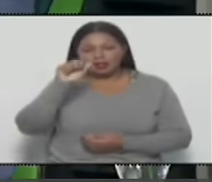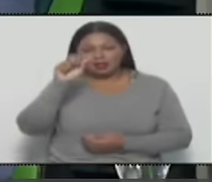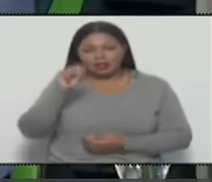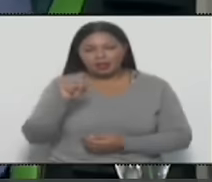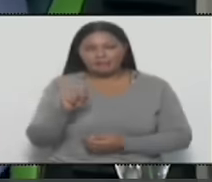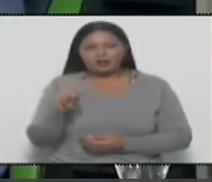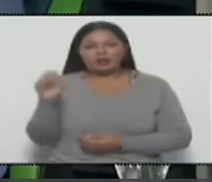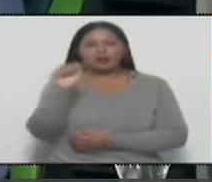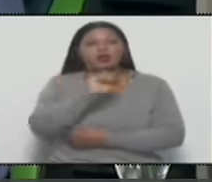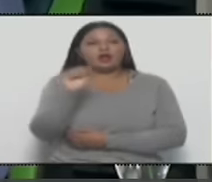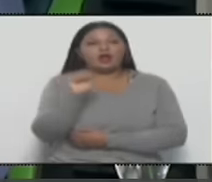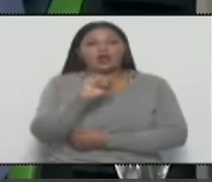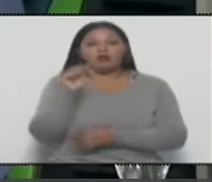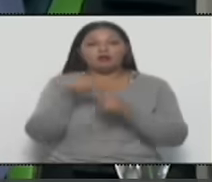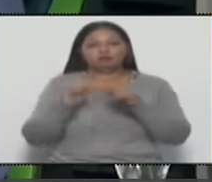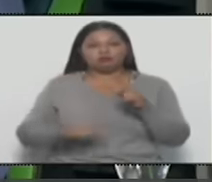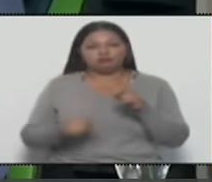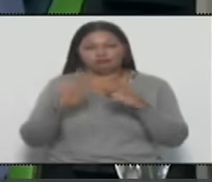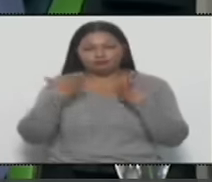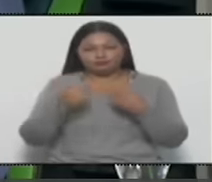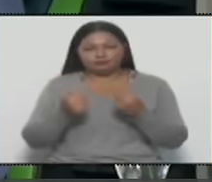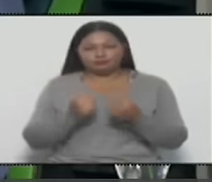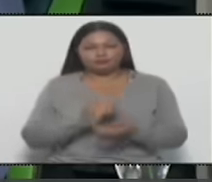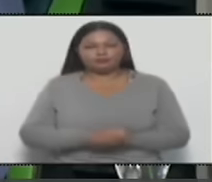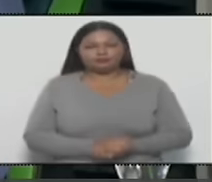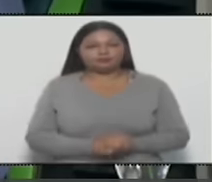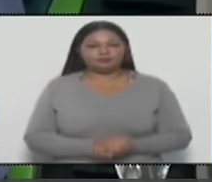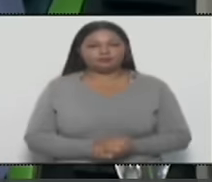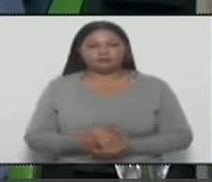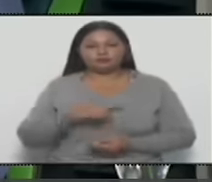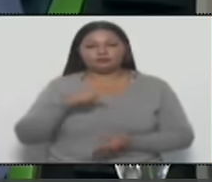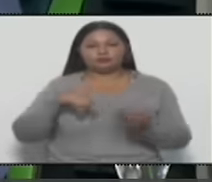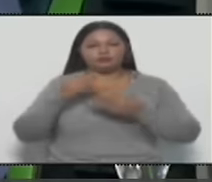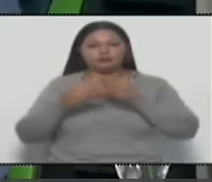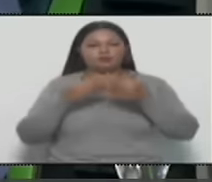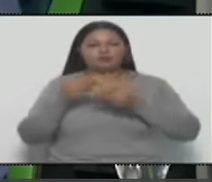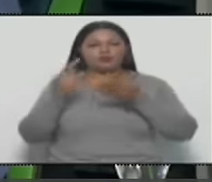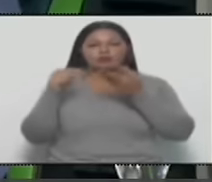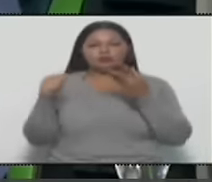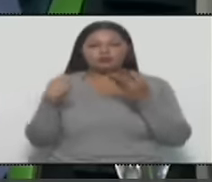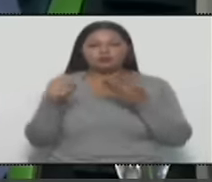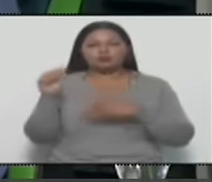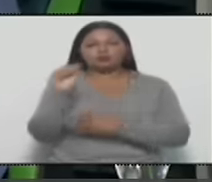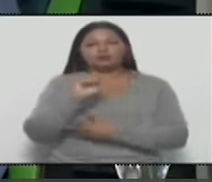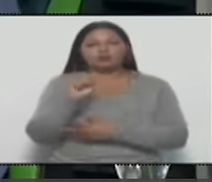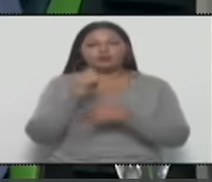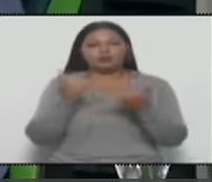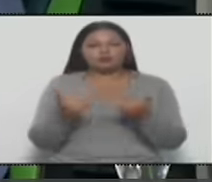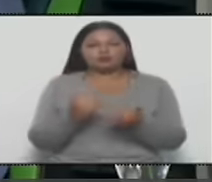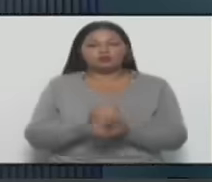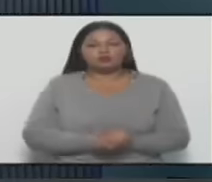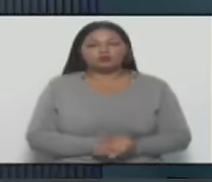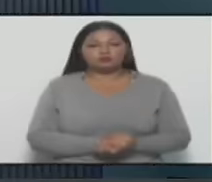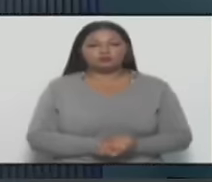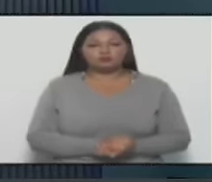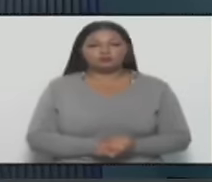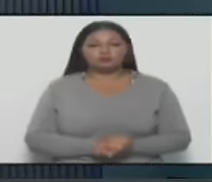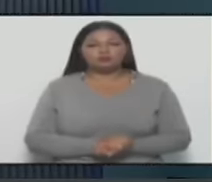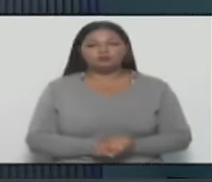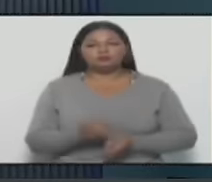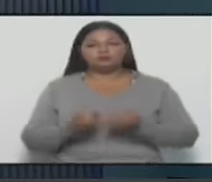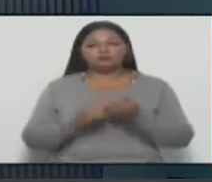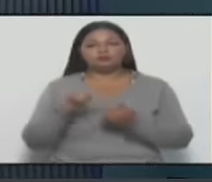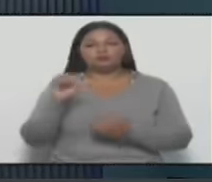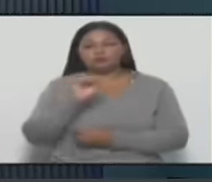eléctricos. Ahora, cuando hablamos de lo que son los semiconductores, que también es una de las... ¿Los semiconductores?